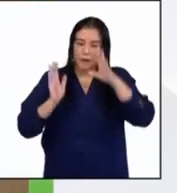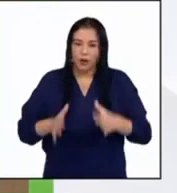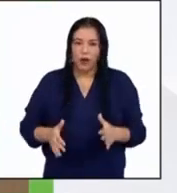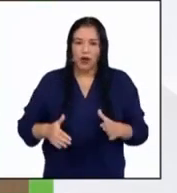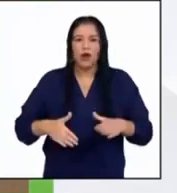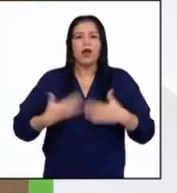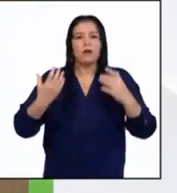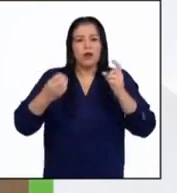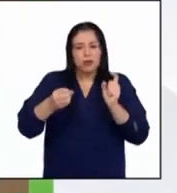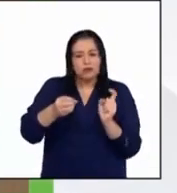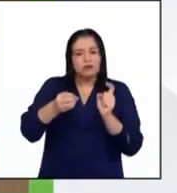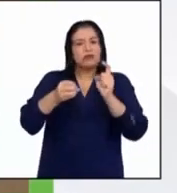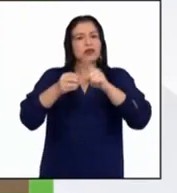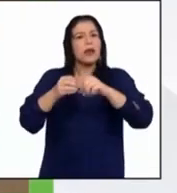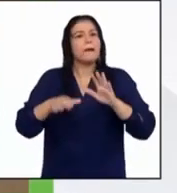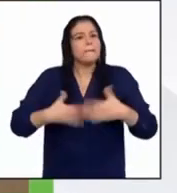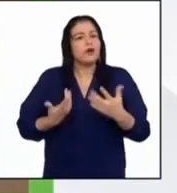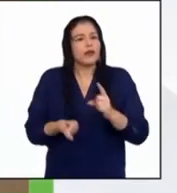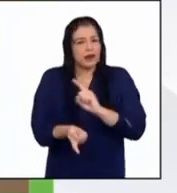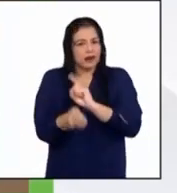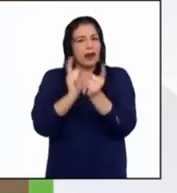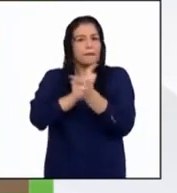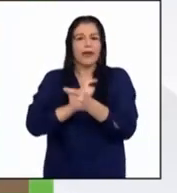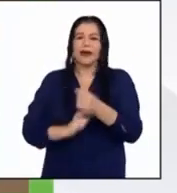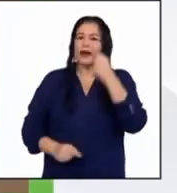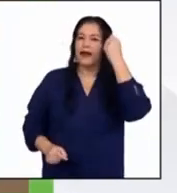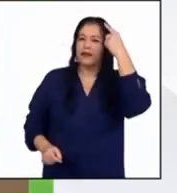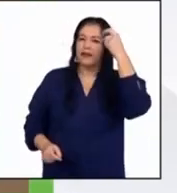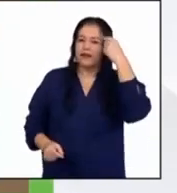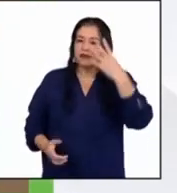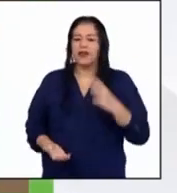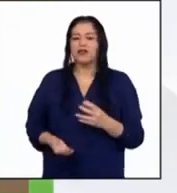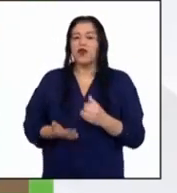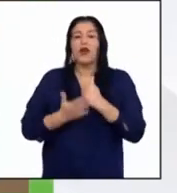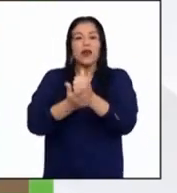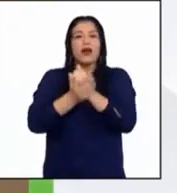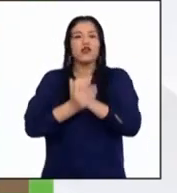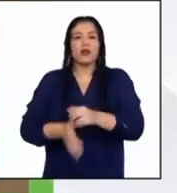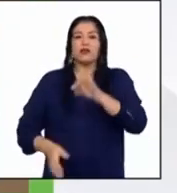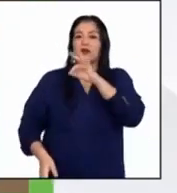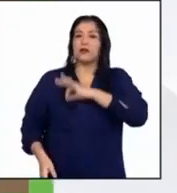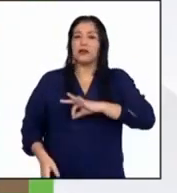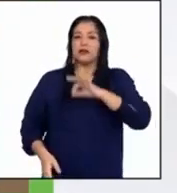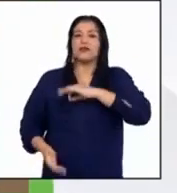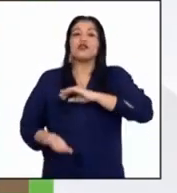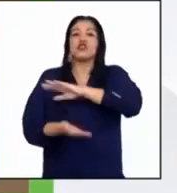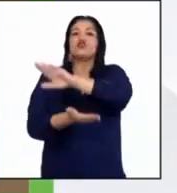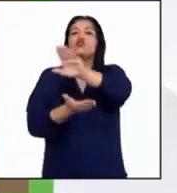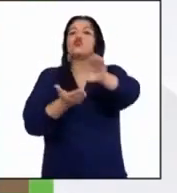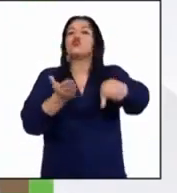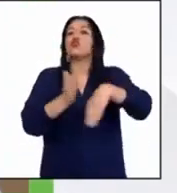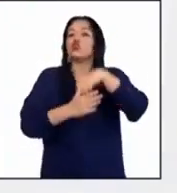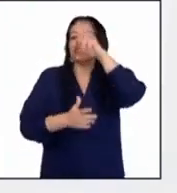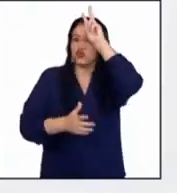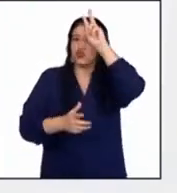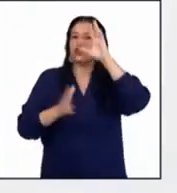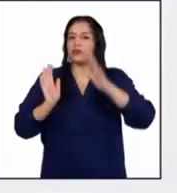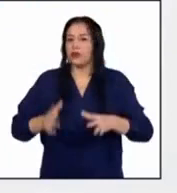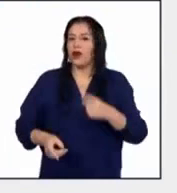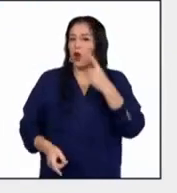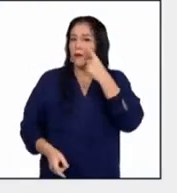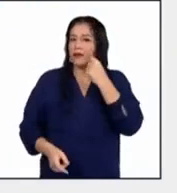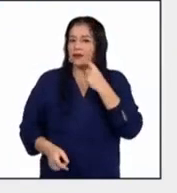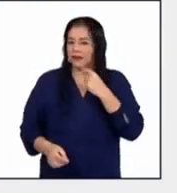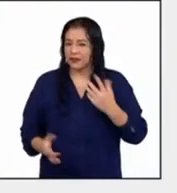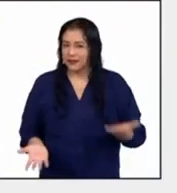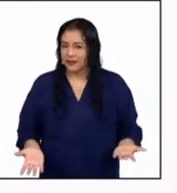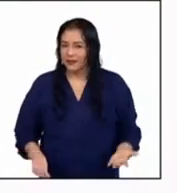somos agentes de cambio, reconociendo el bien común y el bienestar de todos y todas.